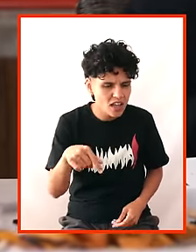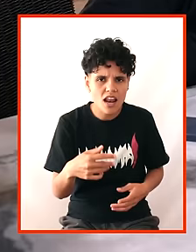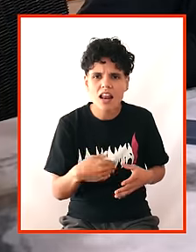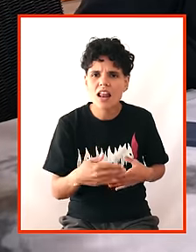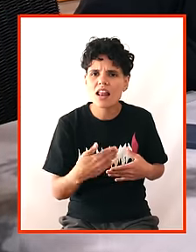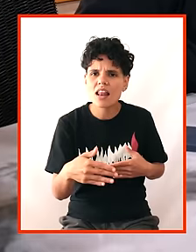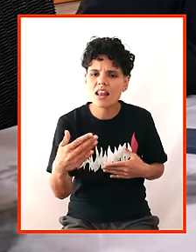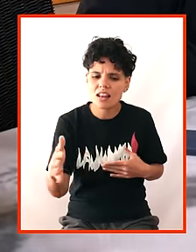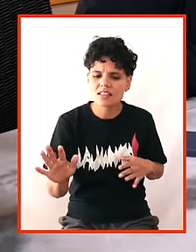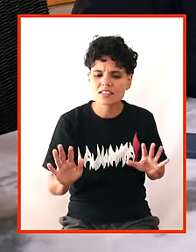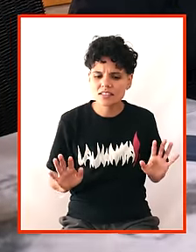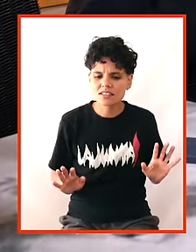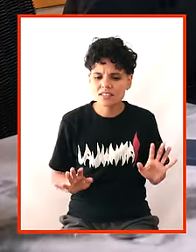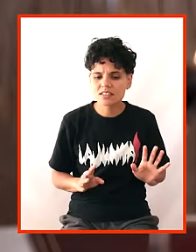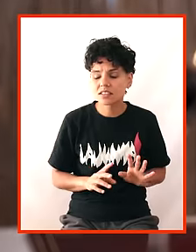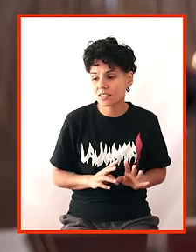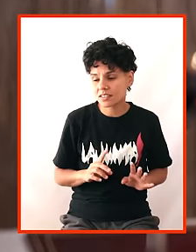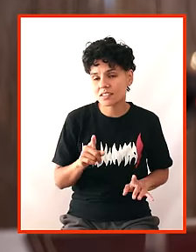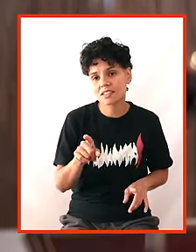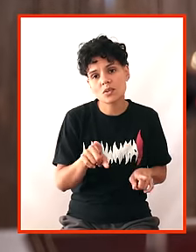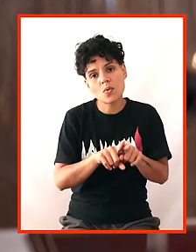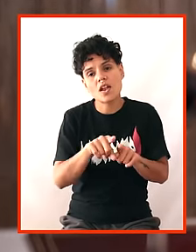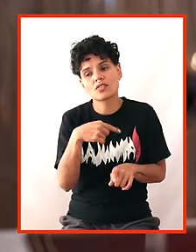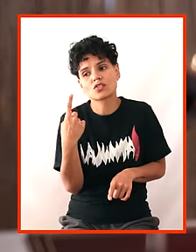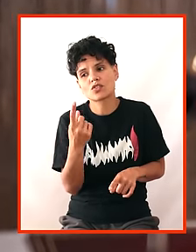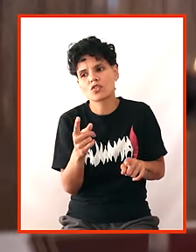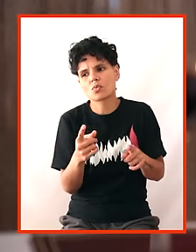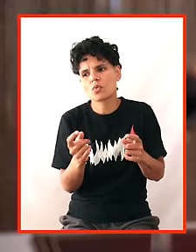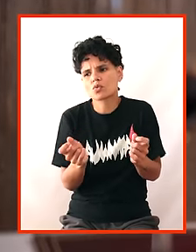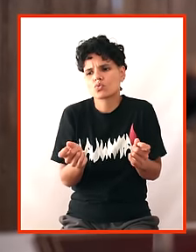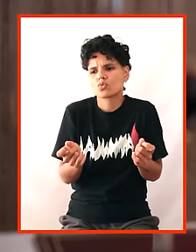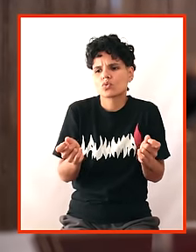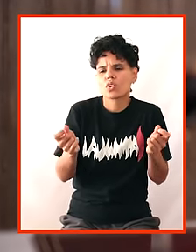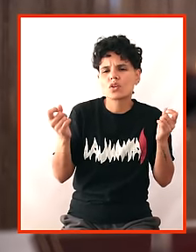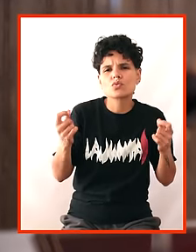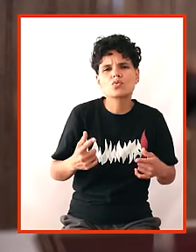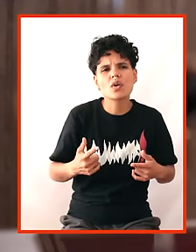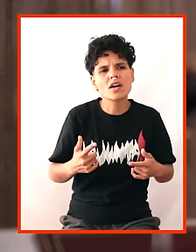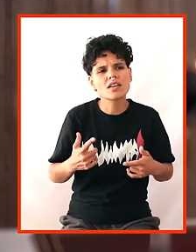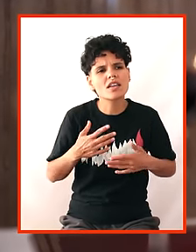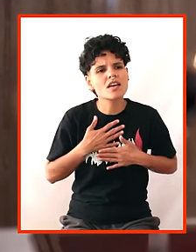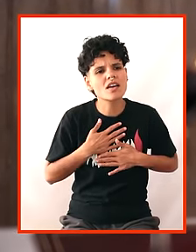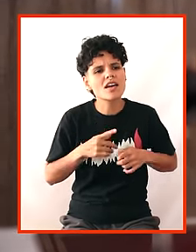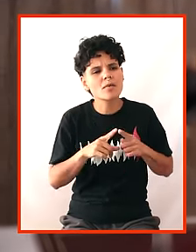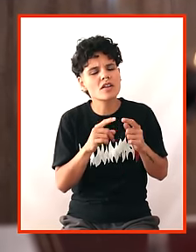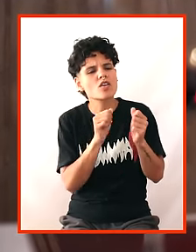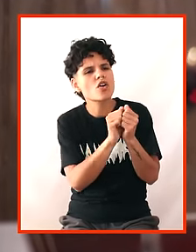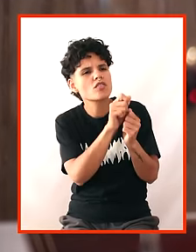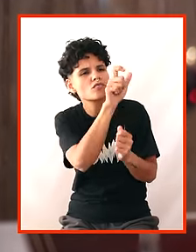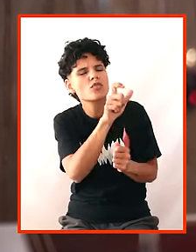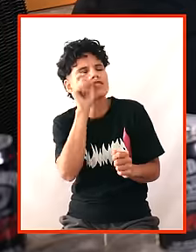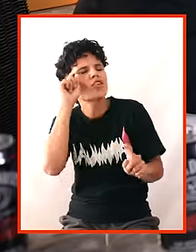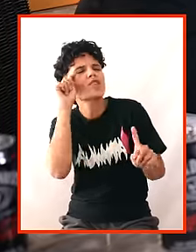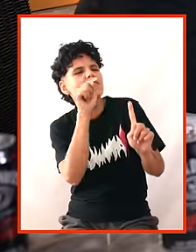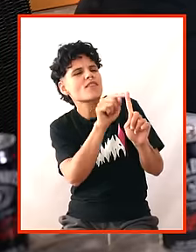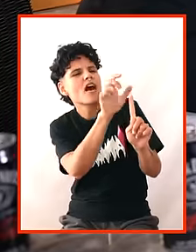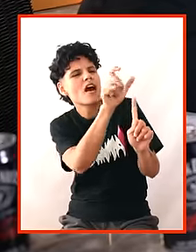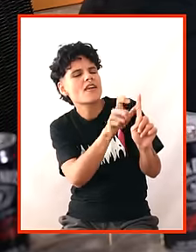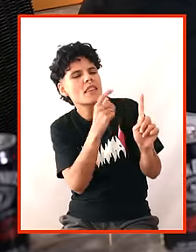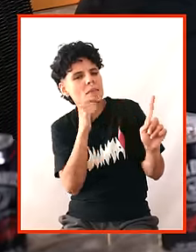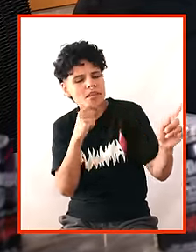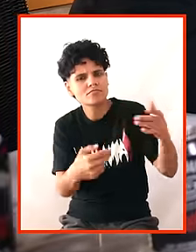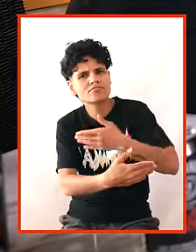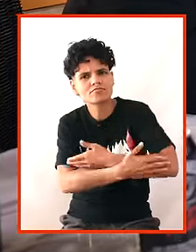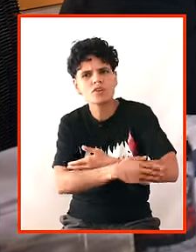Sí, raro. Hemos tenido la suerte de poder compartir y cantar y abrazar a nuestros ídolos, por así decirlo. Claro. Sobre el escenario. Germaín